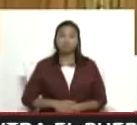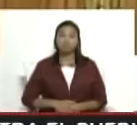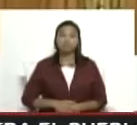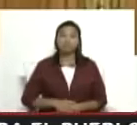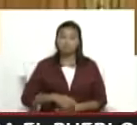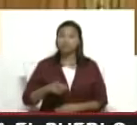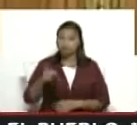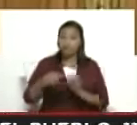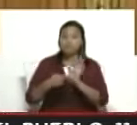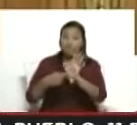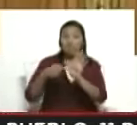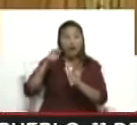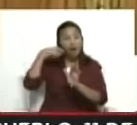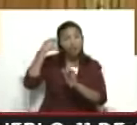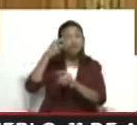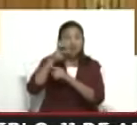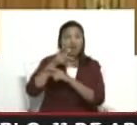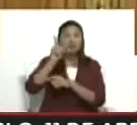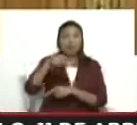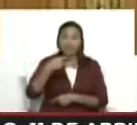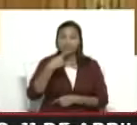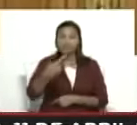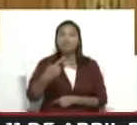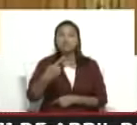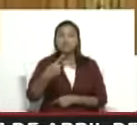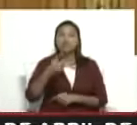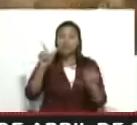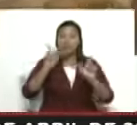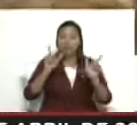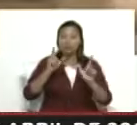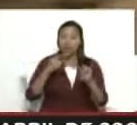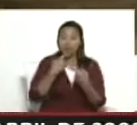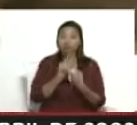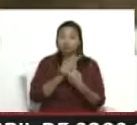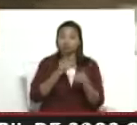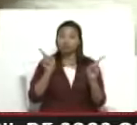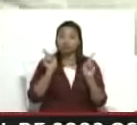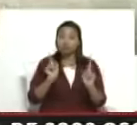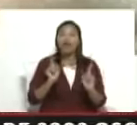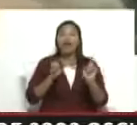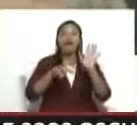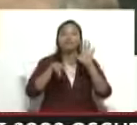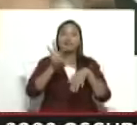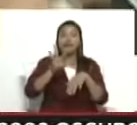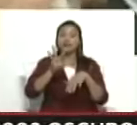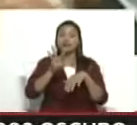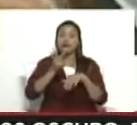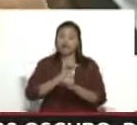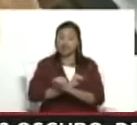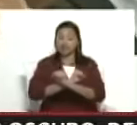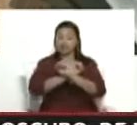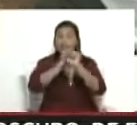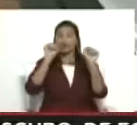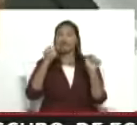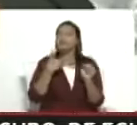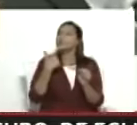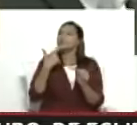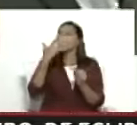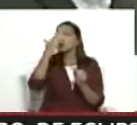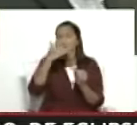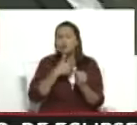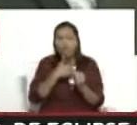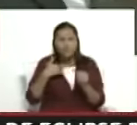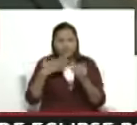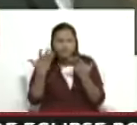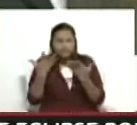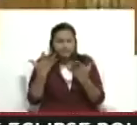momento. Lo dice la prensa, declarado. Del 13 en la mañana, yo digo, Dios mío, ¿qué hacemos? Pedro me